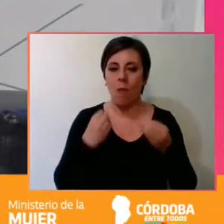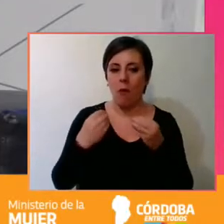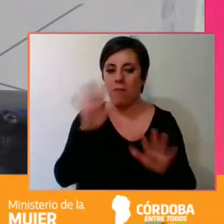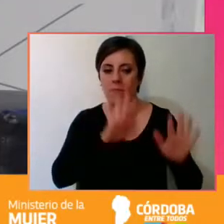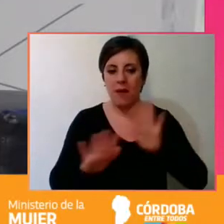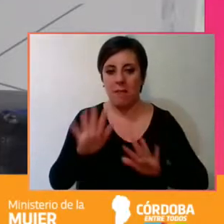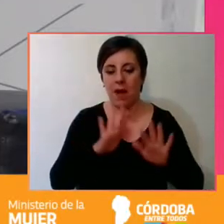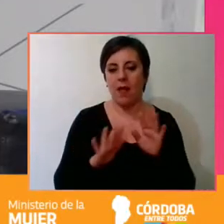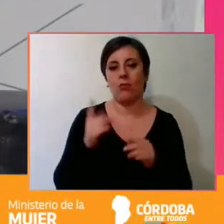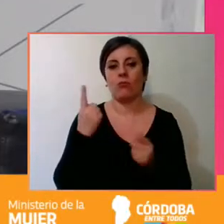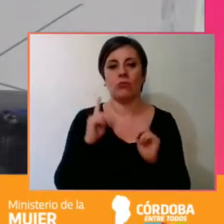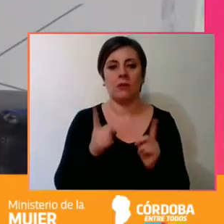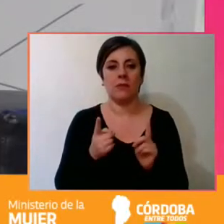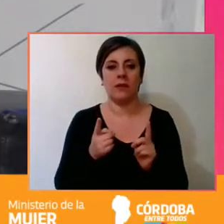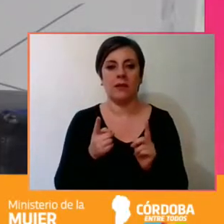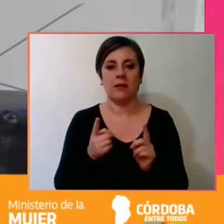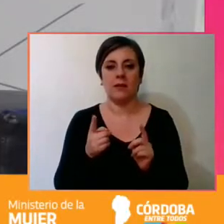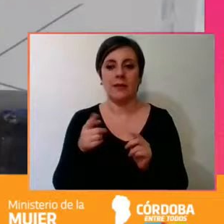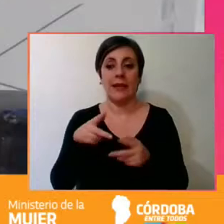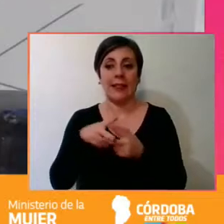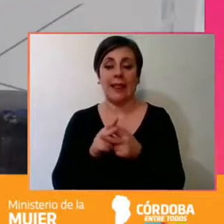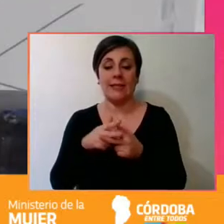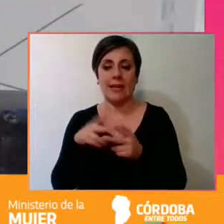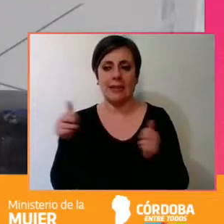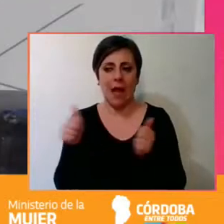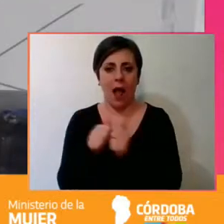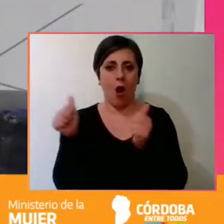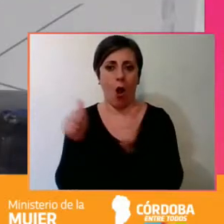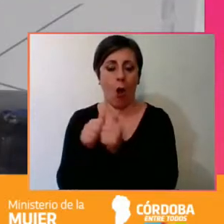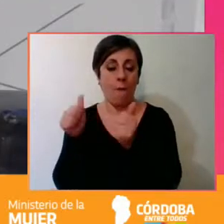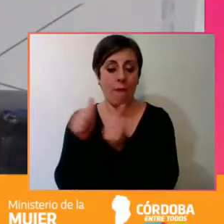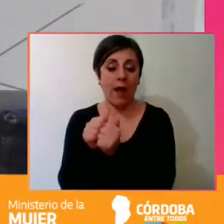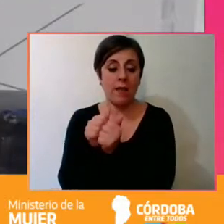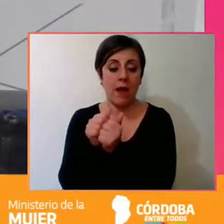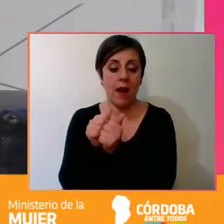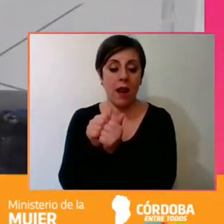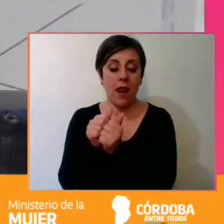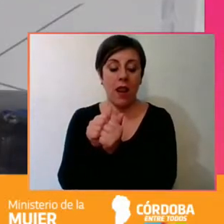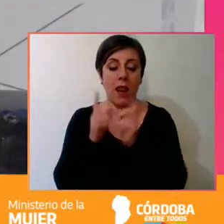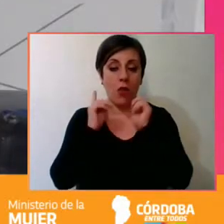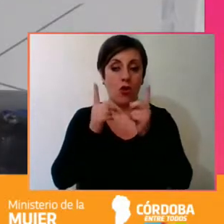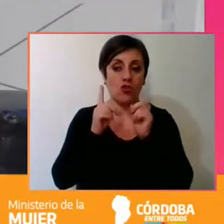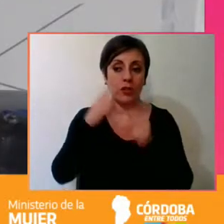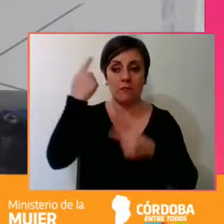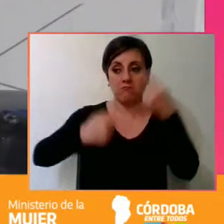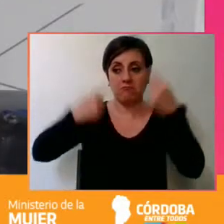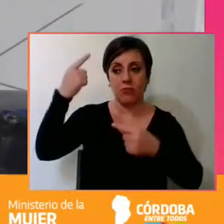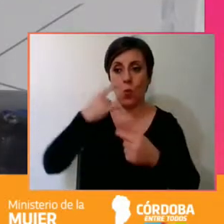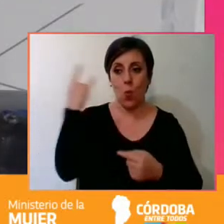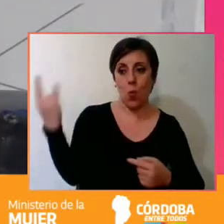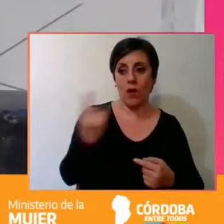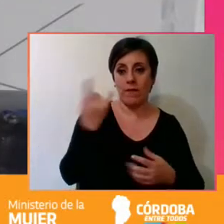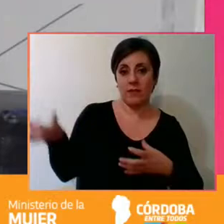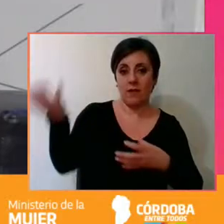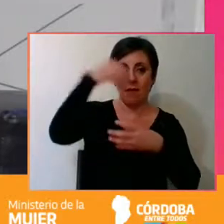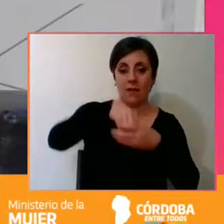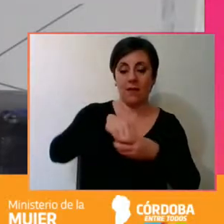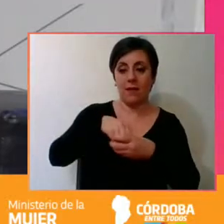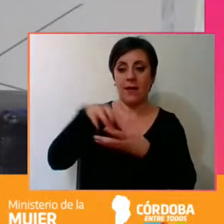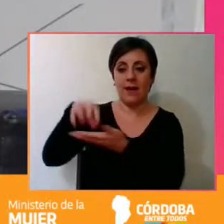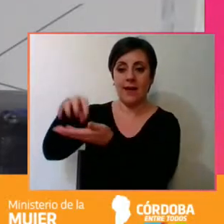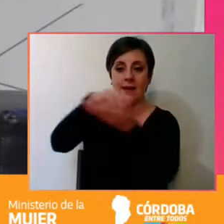a estar acompañadas de las talleristas y los talleristas, que son docentes de las distintas universidades que forman parte de la red de